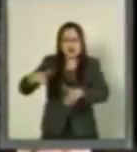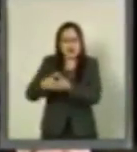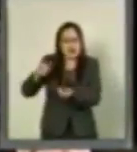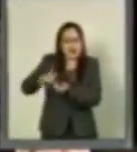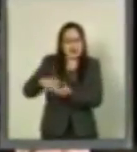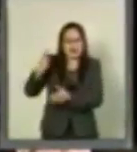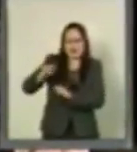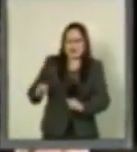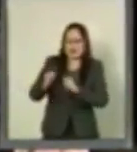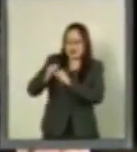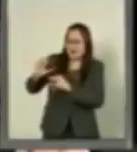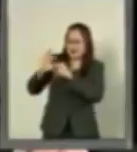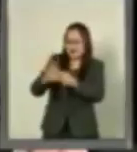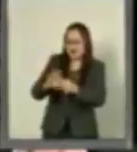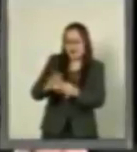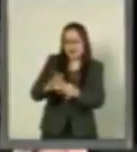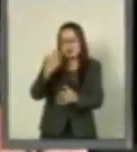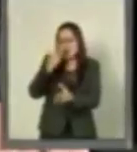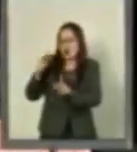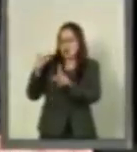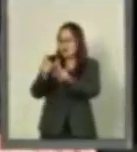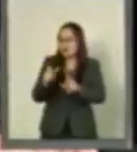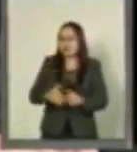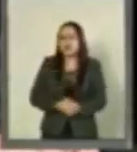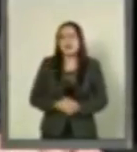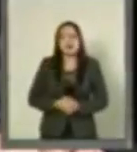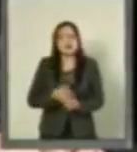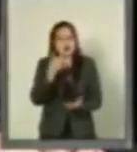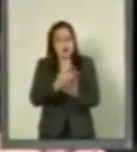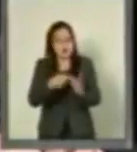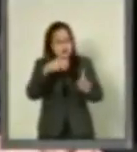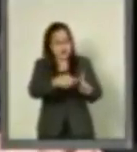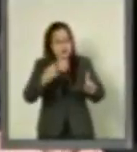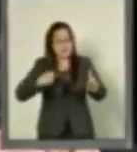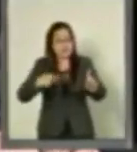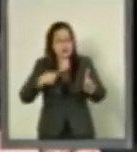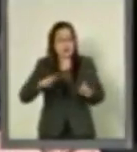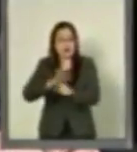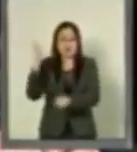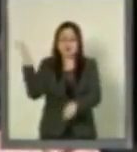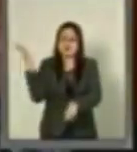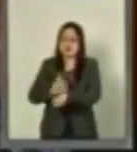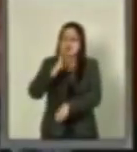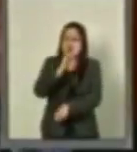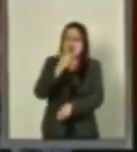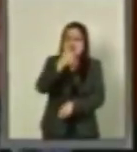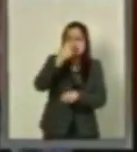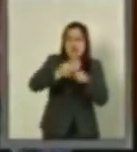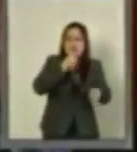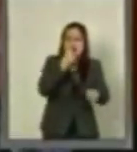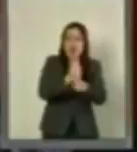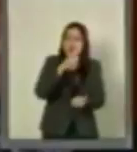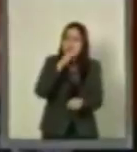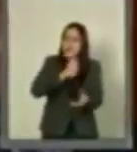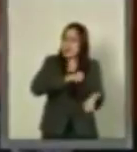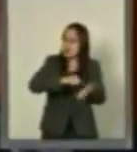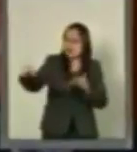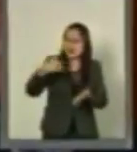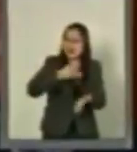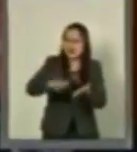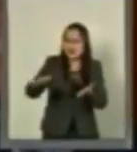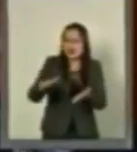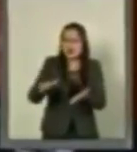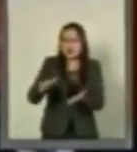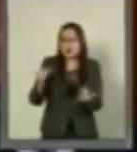a su cargo. No nada más que esta persona con plena impunidad durara los seis años, sino que